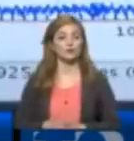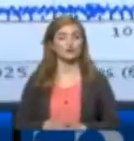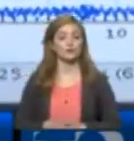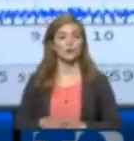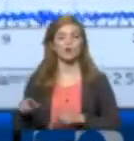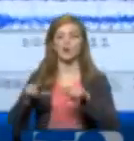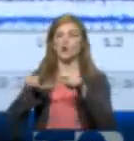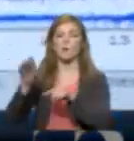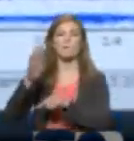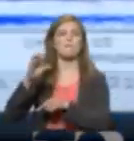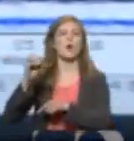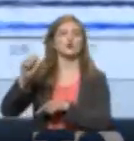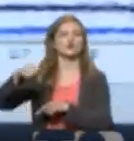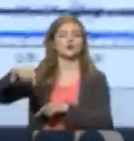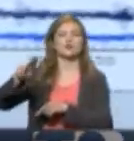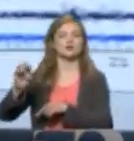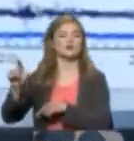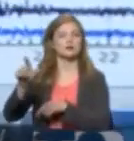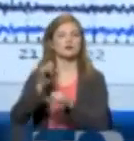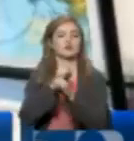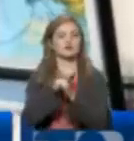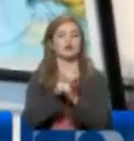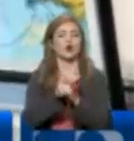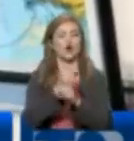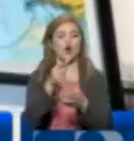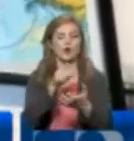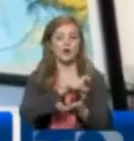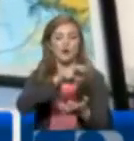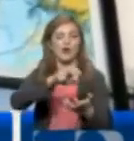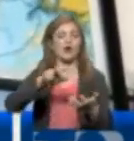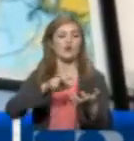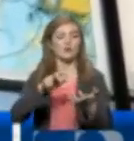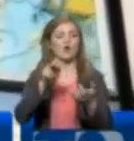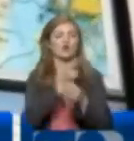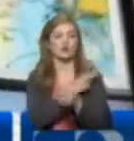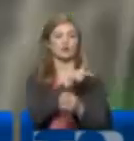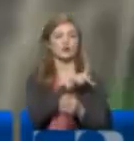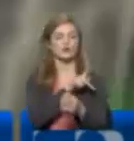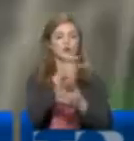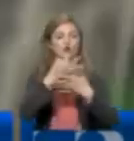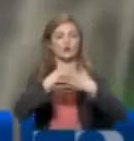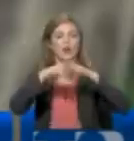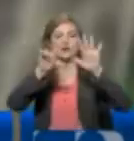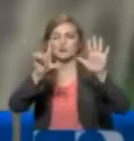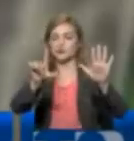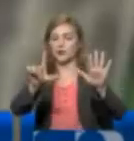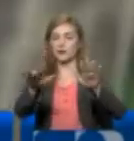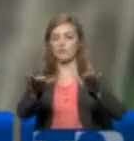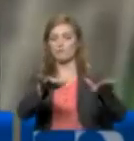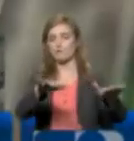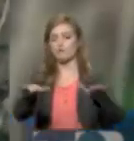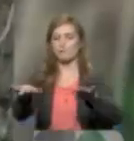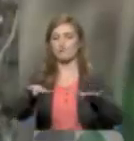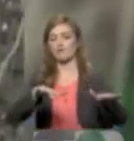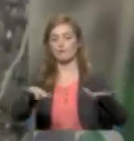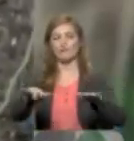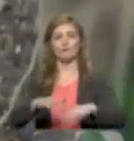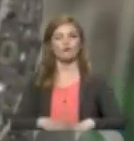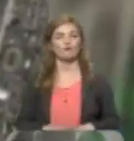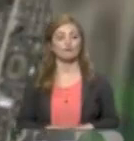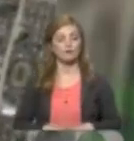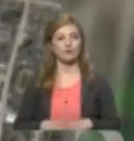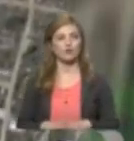bosque. El Instituto Geofísico de la Politécnica Nacional reportó que en total fueron 7 temblores con magnitudes pequeñas. 5